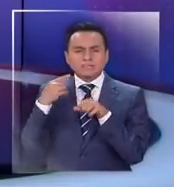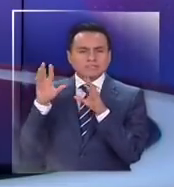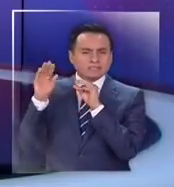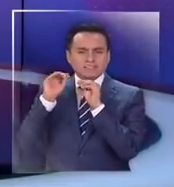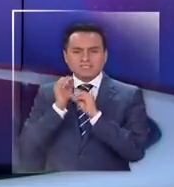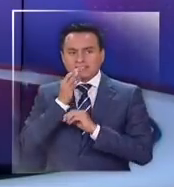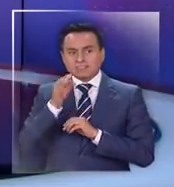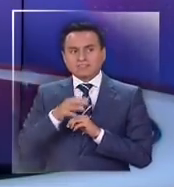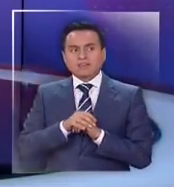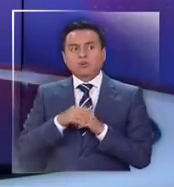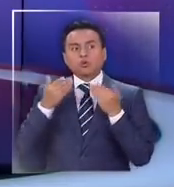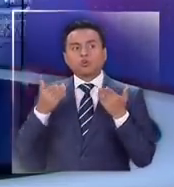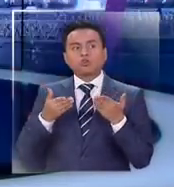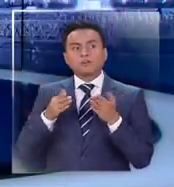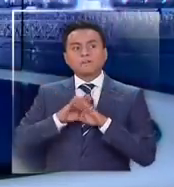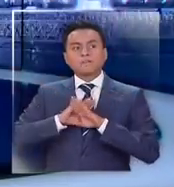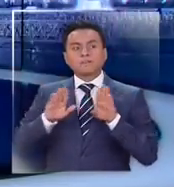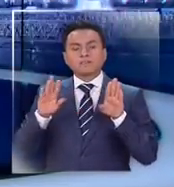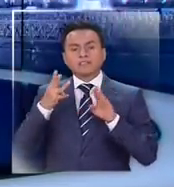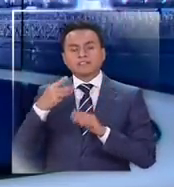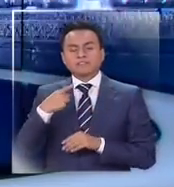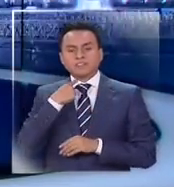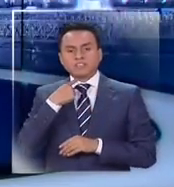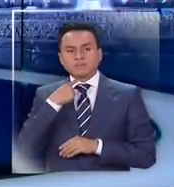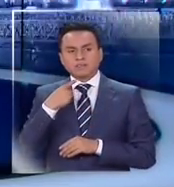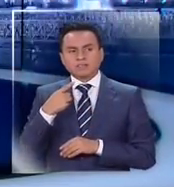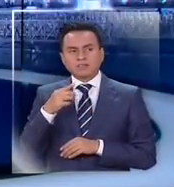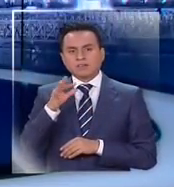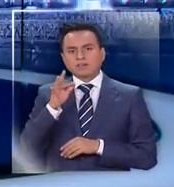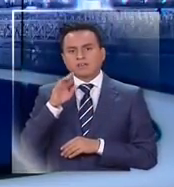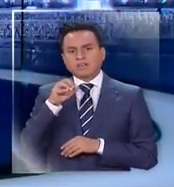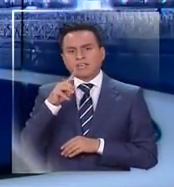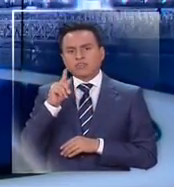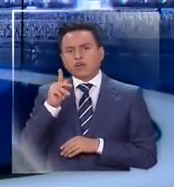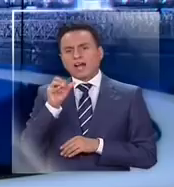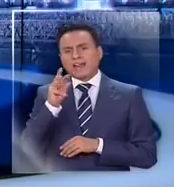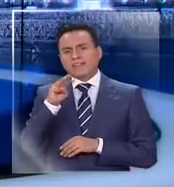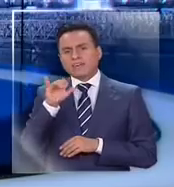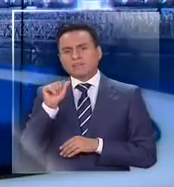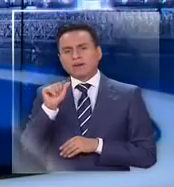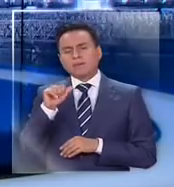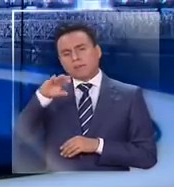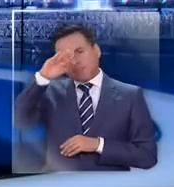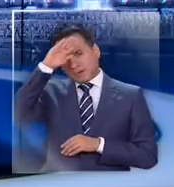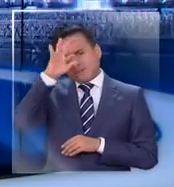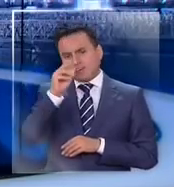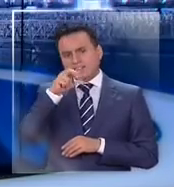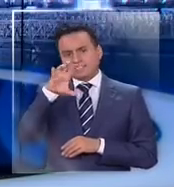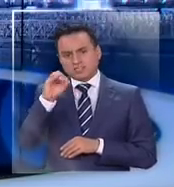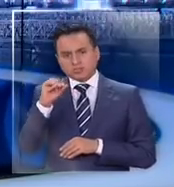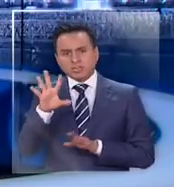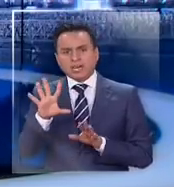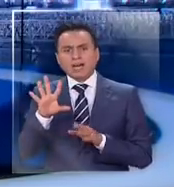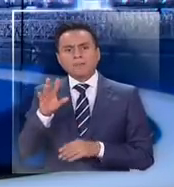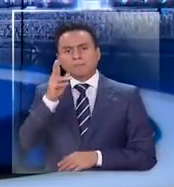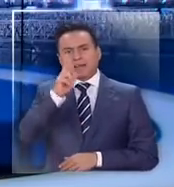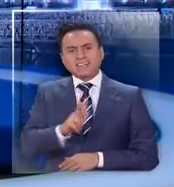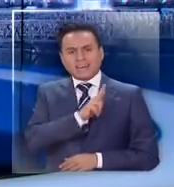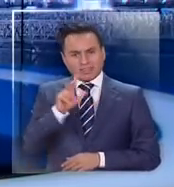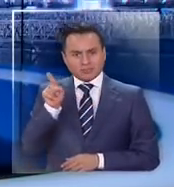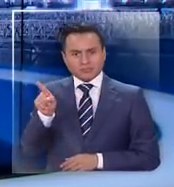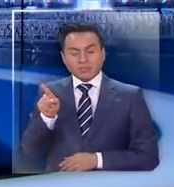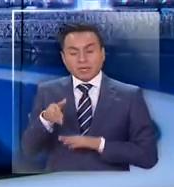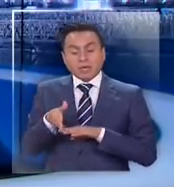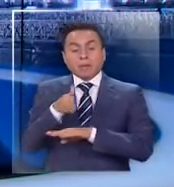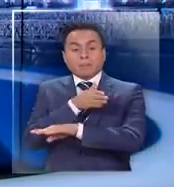Y hoy concluyeron las reuniones entre tres víctimas de Fernando Caradima y el Papa Francisco. Esto ocurrió en el Vaticano. Y